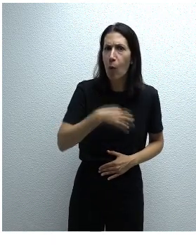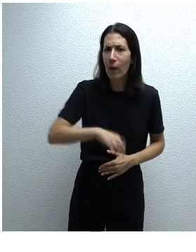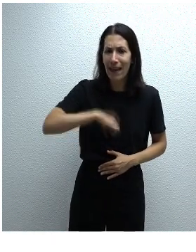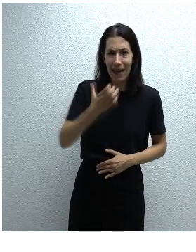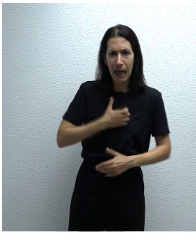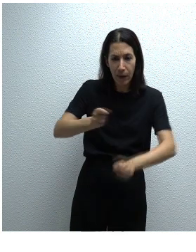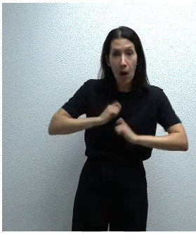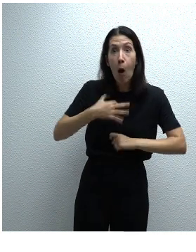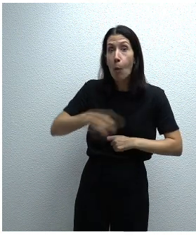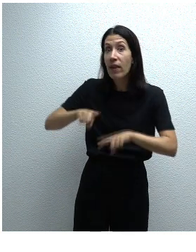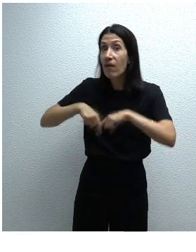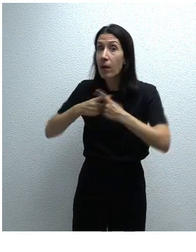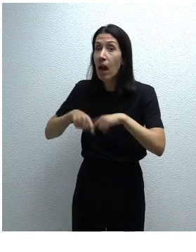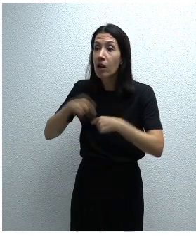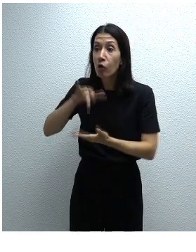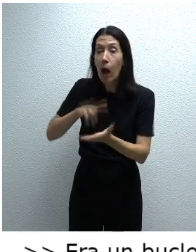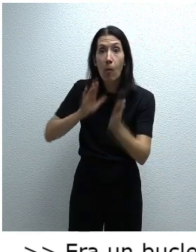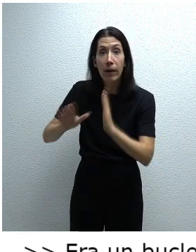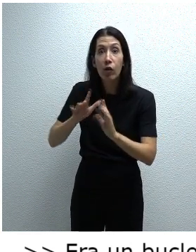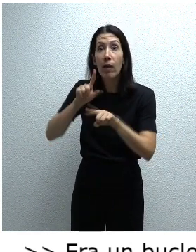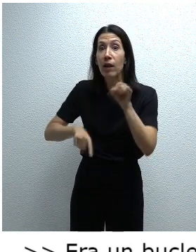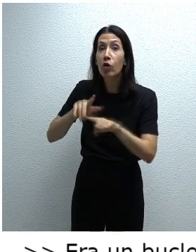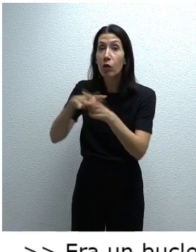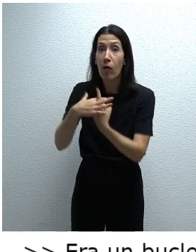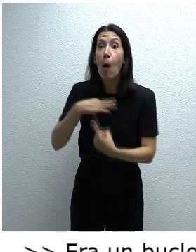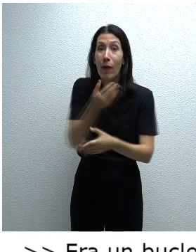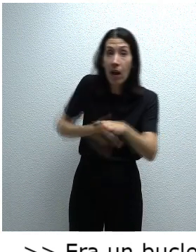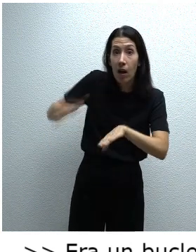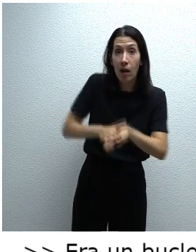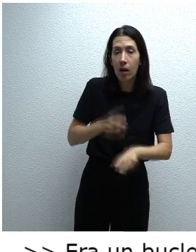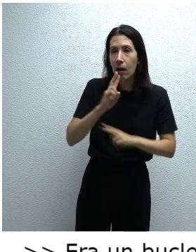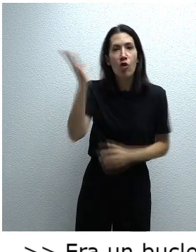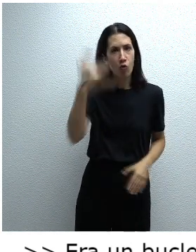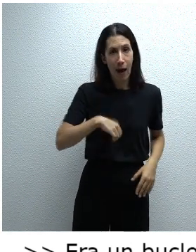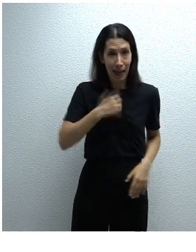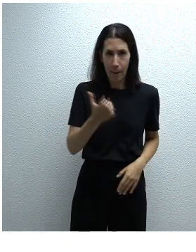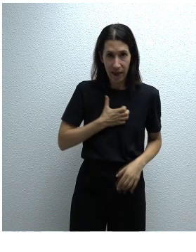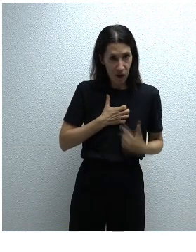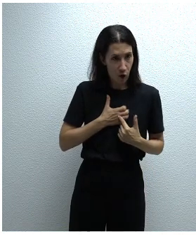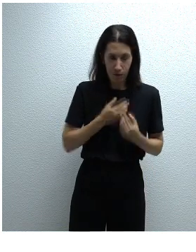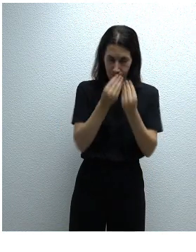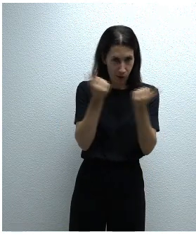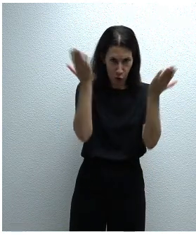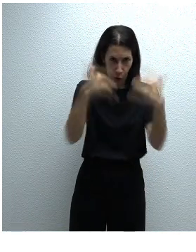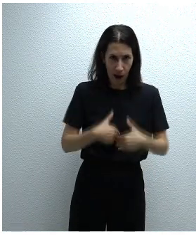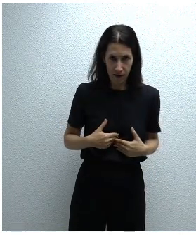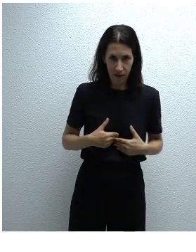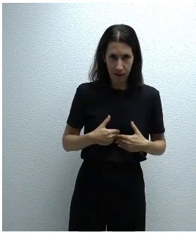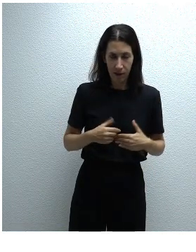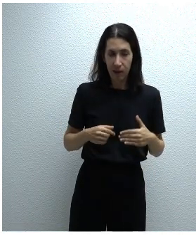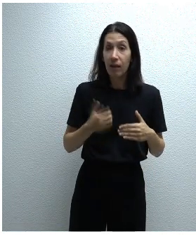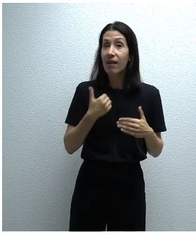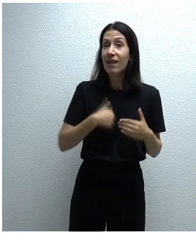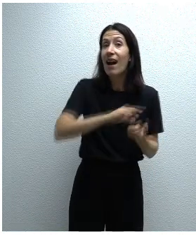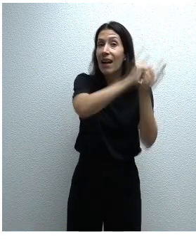algún determinado momento y según sus circunstancias incapacitarla? Bueno, no existe incapacitación, como todos sabemos. Eso es. Se ve